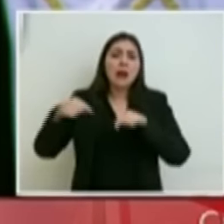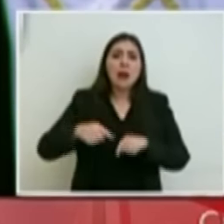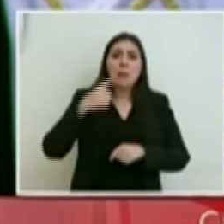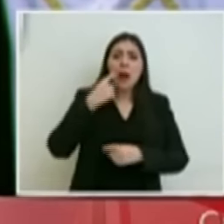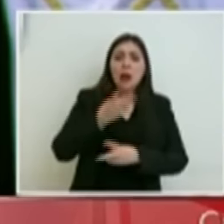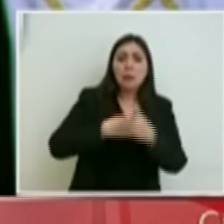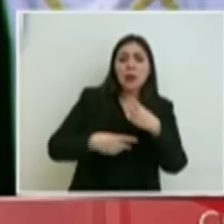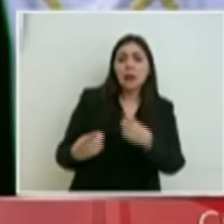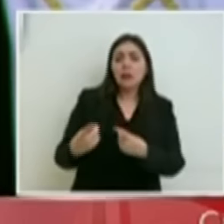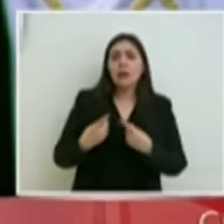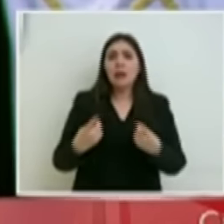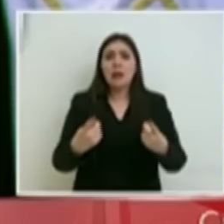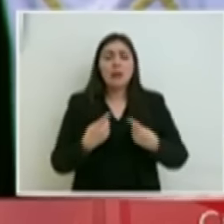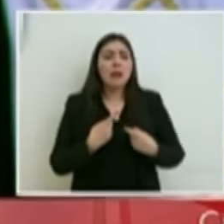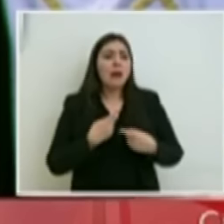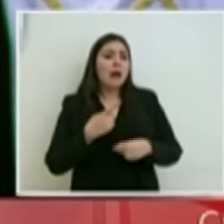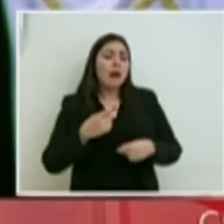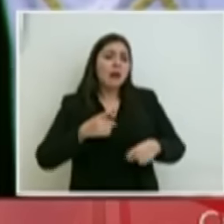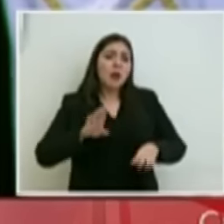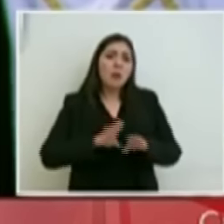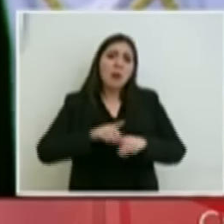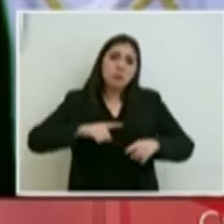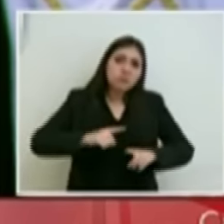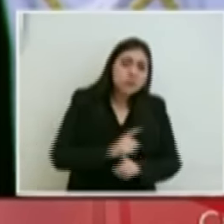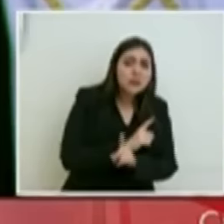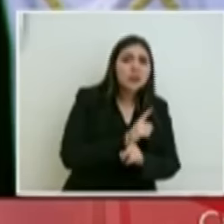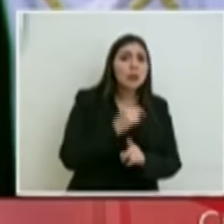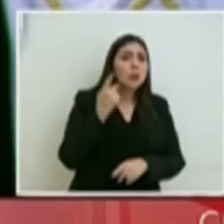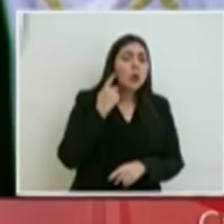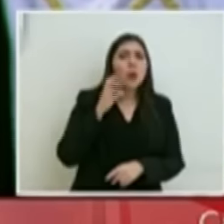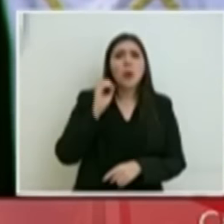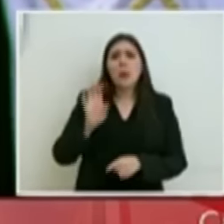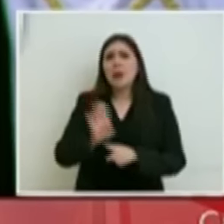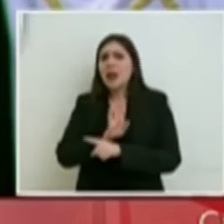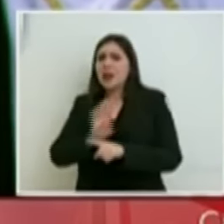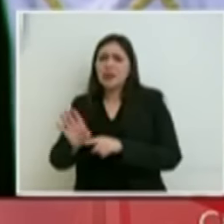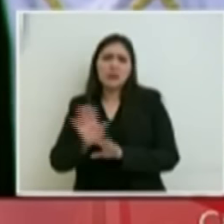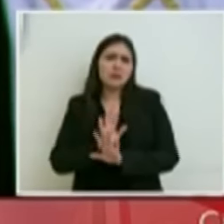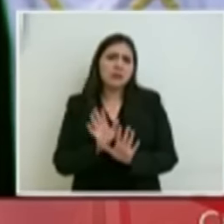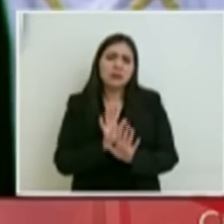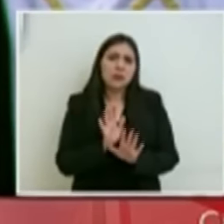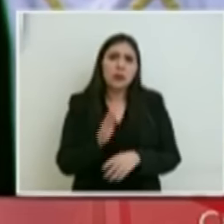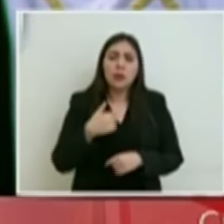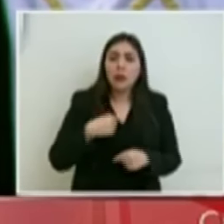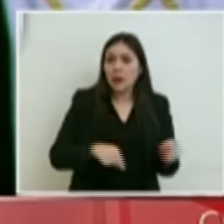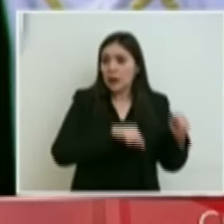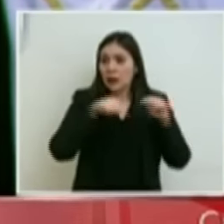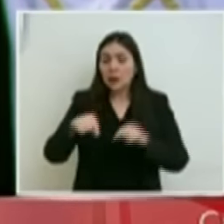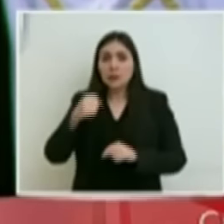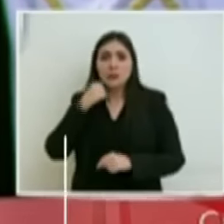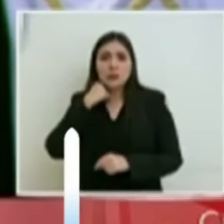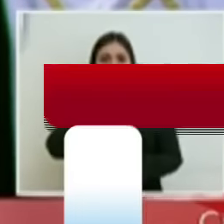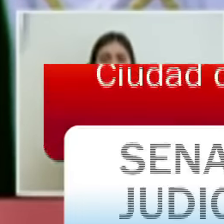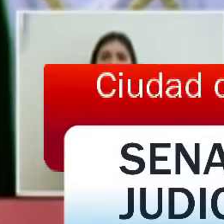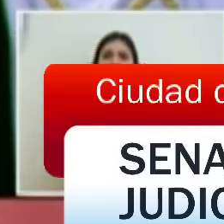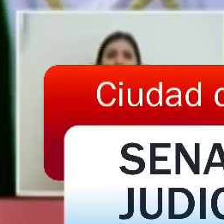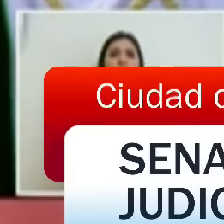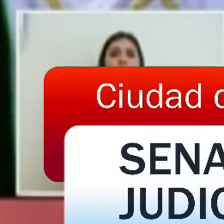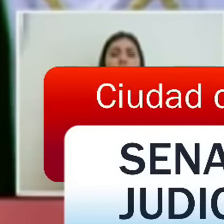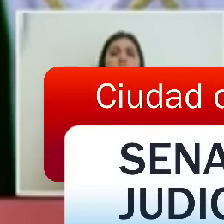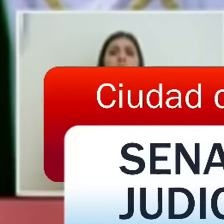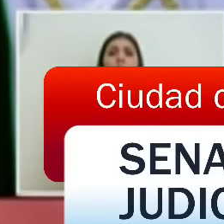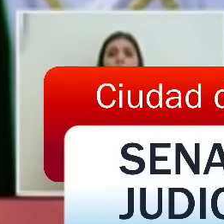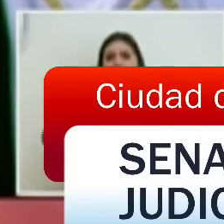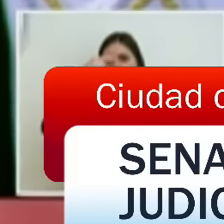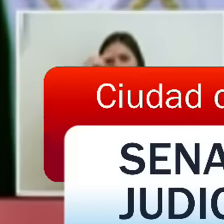revanchas políticas, ni popularidades efímeras. Vine al Senado a luchar por un México justo,